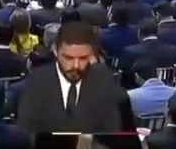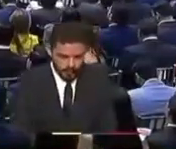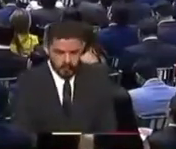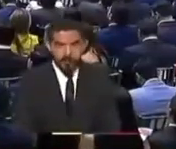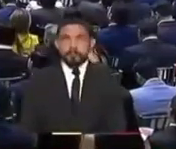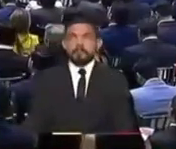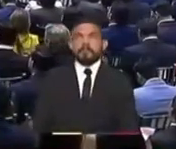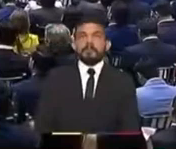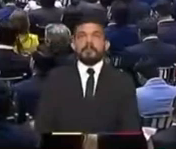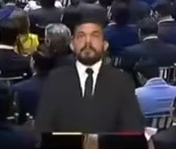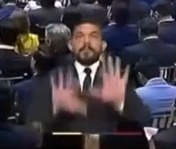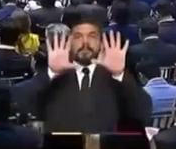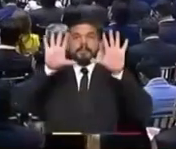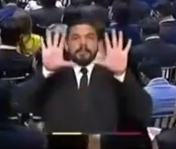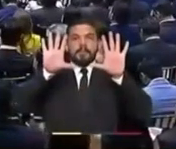Décimo,